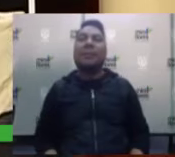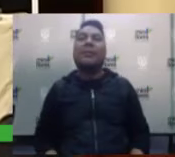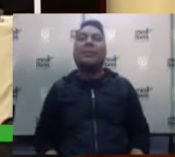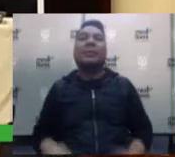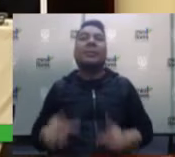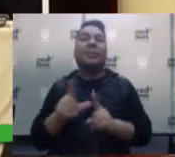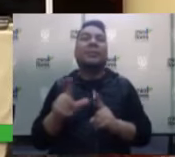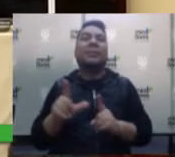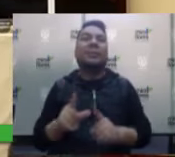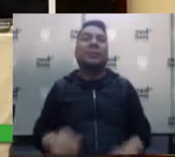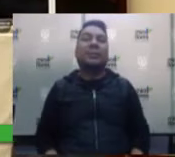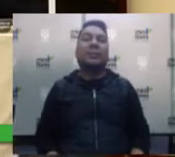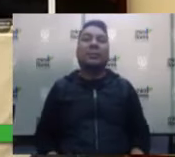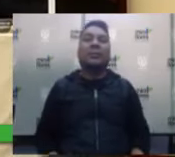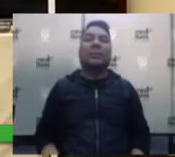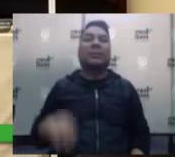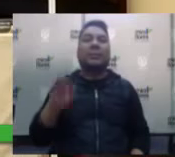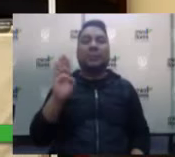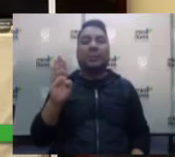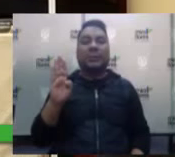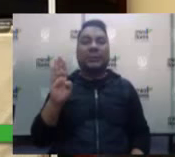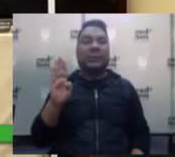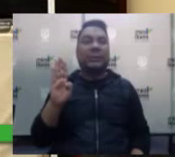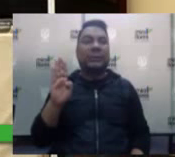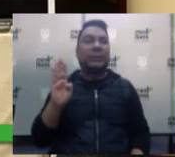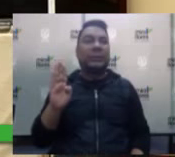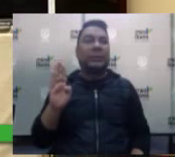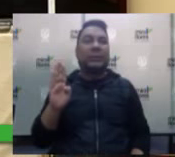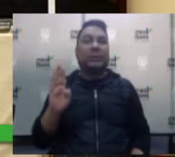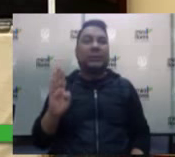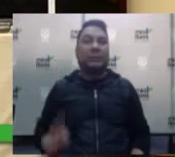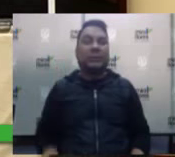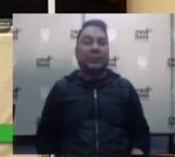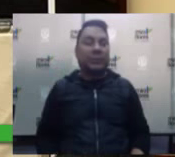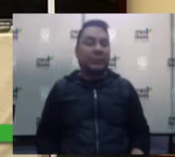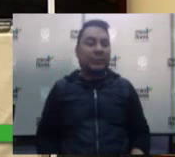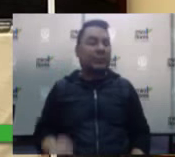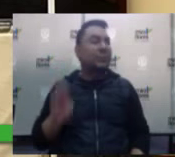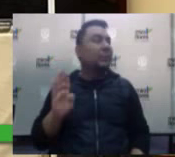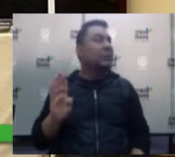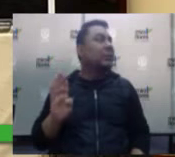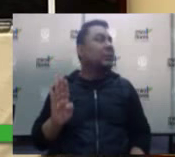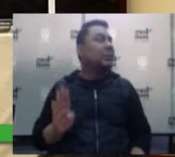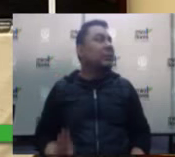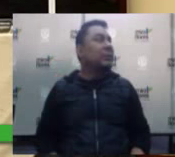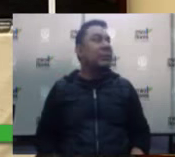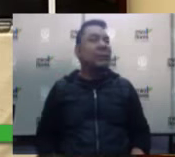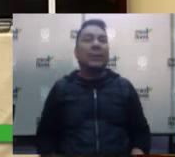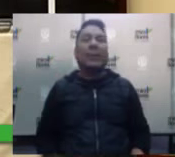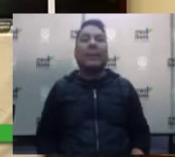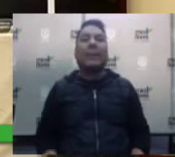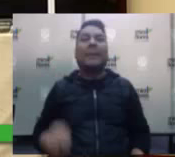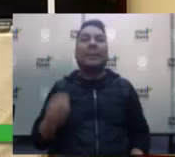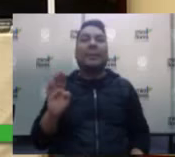Letra B. B. P. B. De bueno, B. B, gracias. B, ok. Alianza para